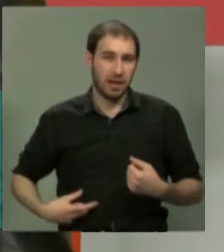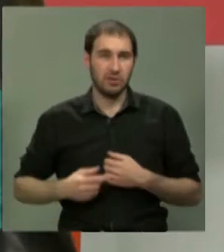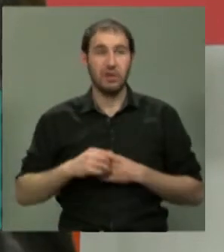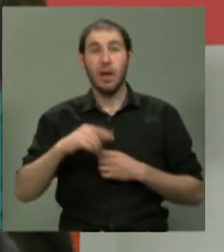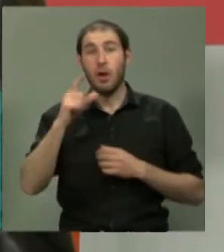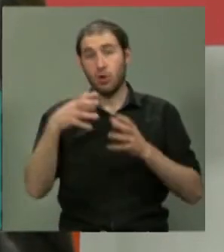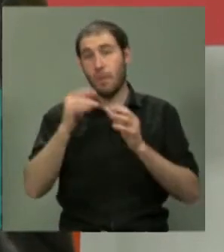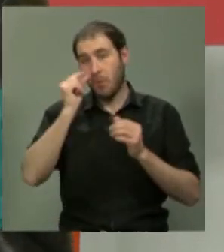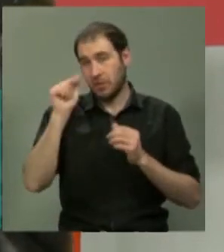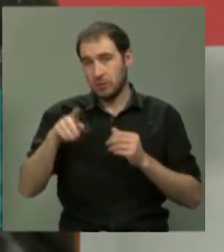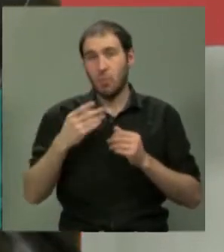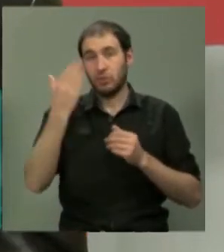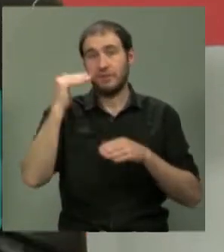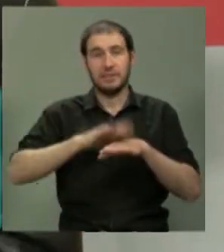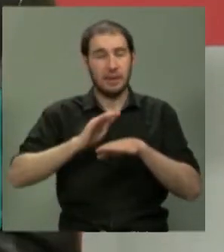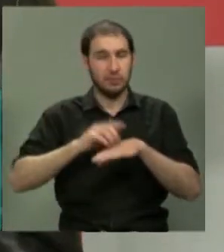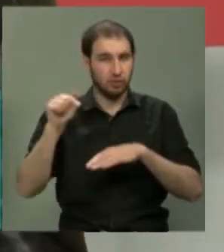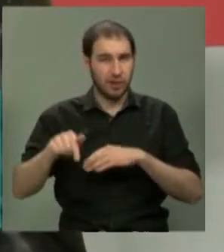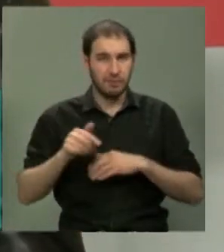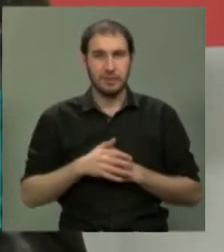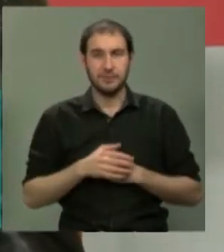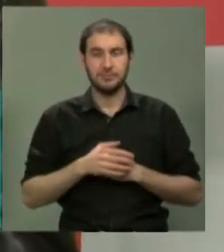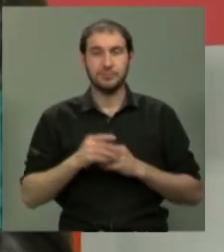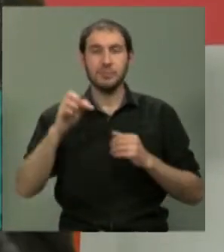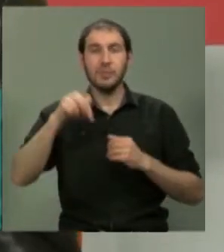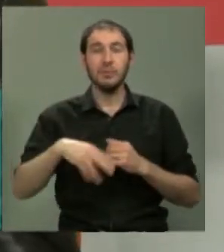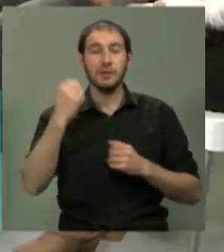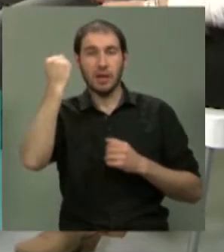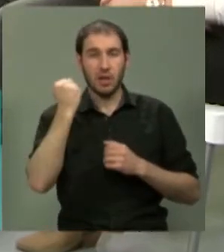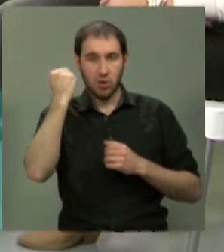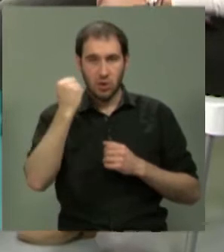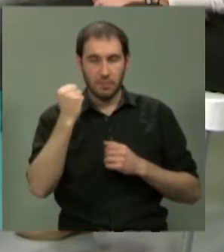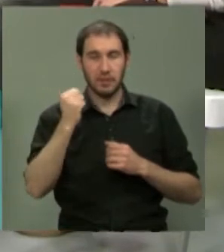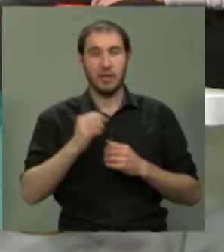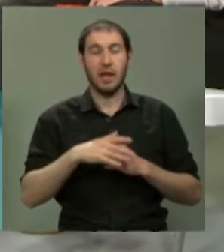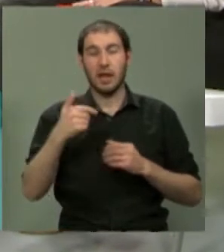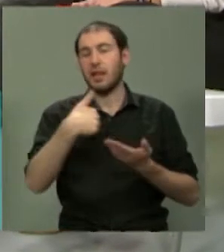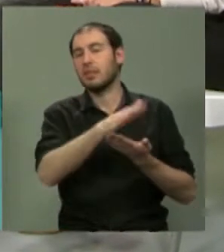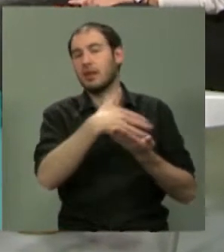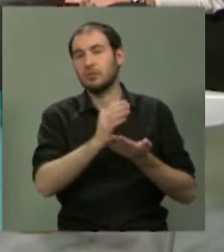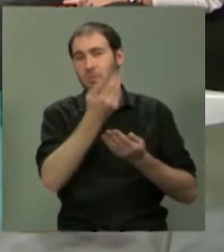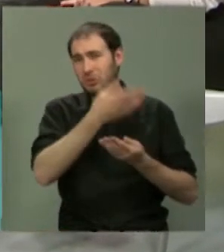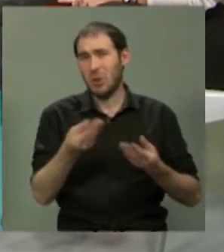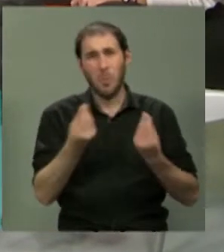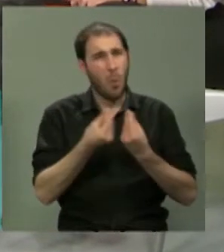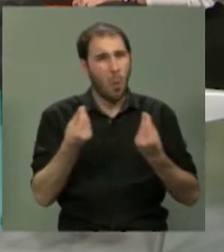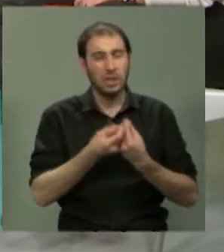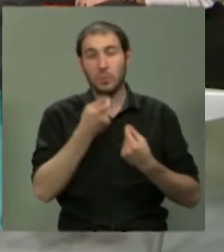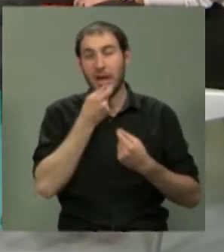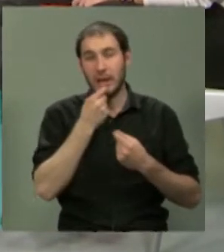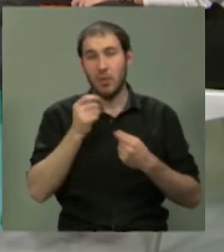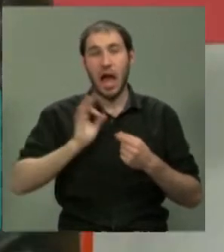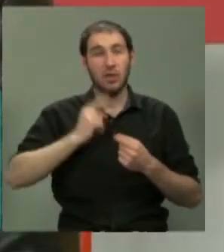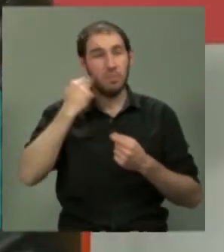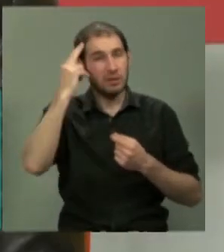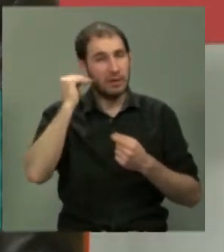mismos políticos que muchas veces son responsables de las políticas económicas que han llevado a la marginalidad a miles y a miles, por ejemplo, durante los